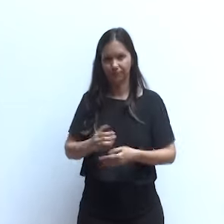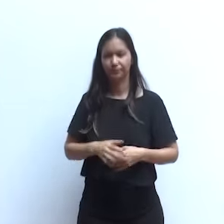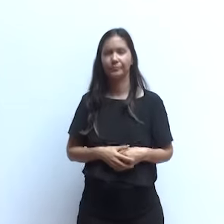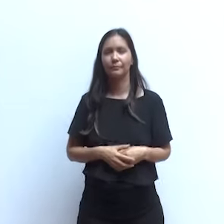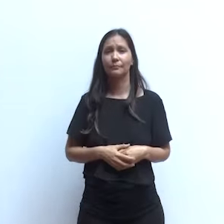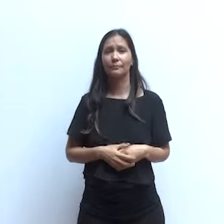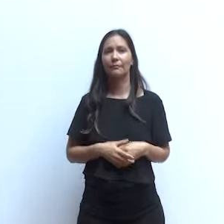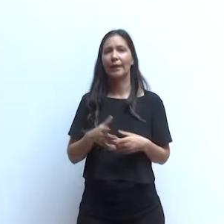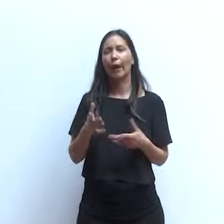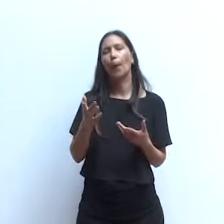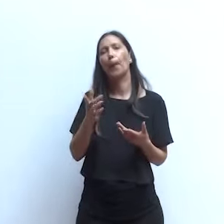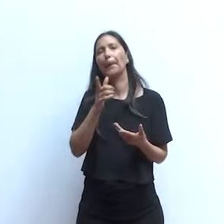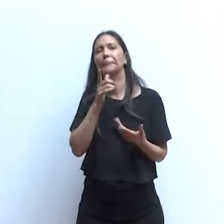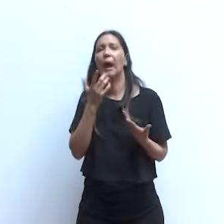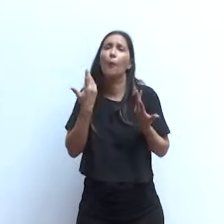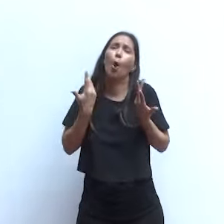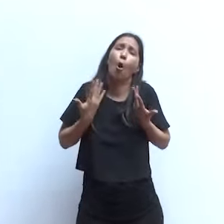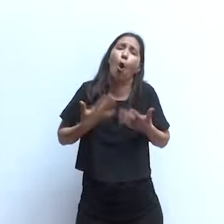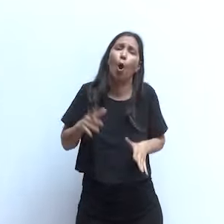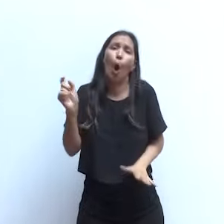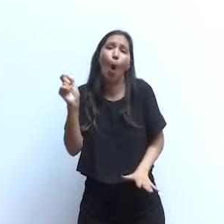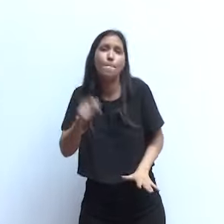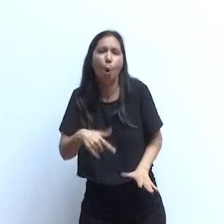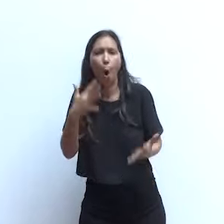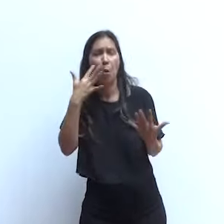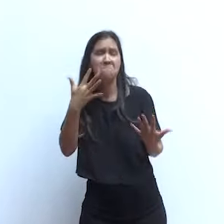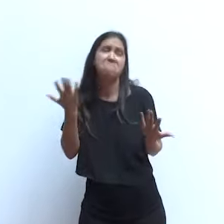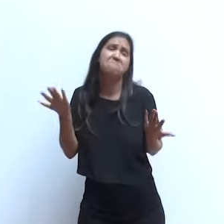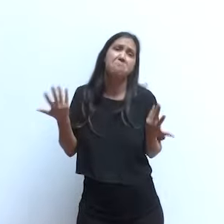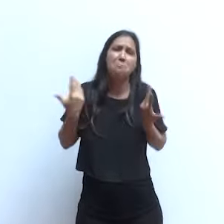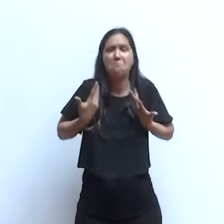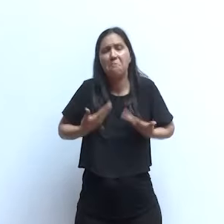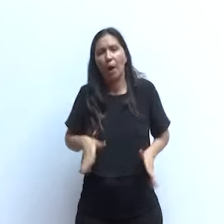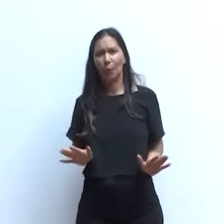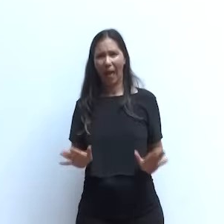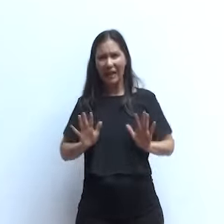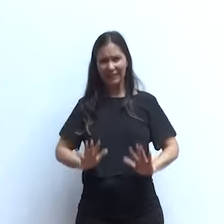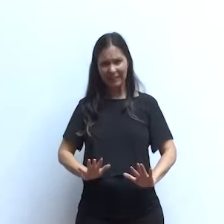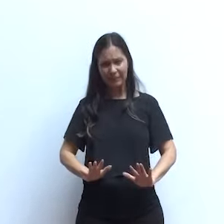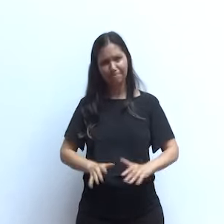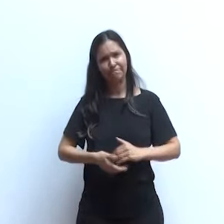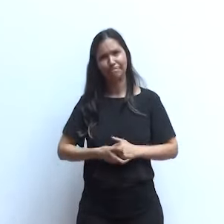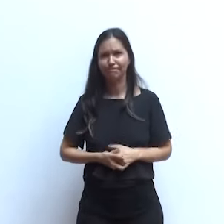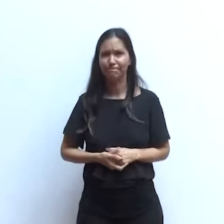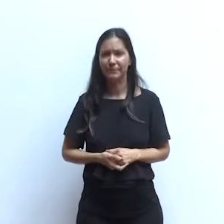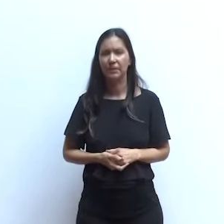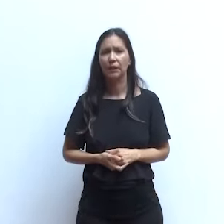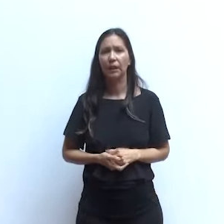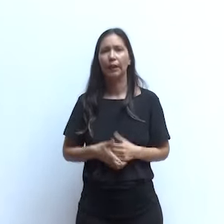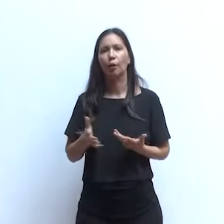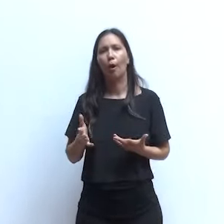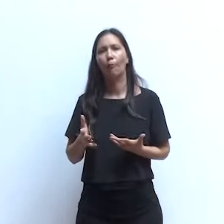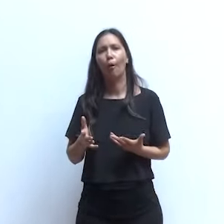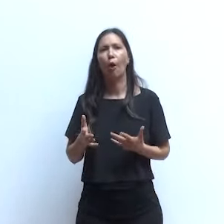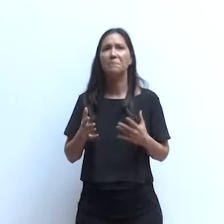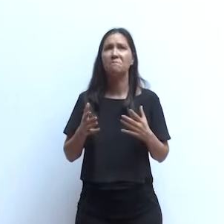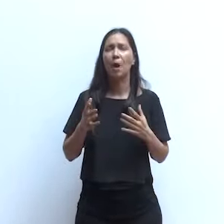que tienden a normalizarse que incluso hasta a veces se naturalizan eh Y van quedando fuera del